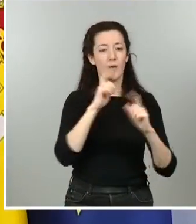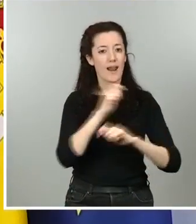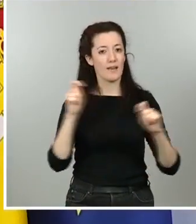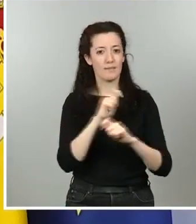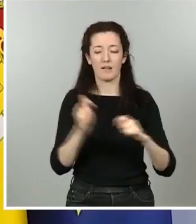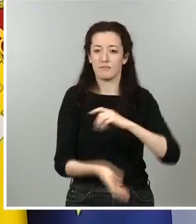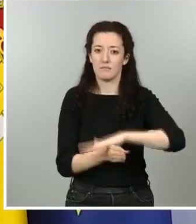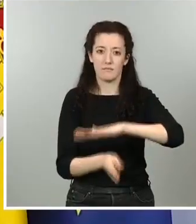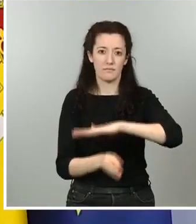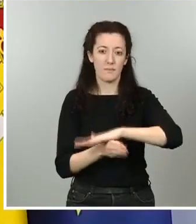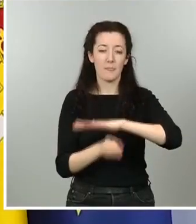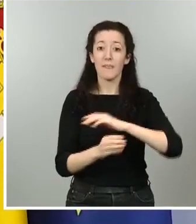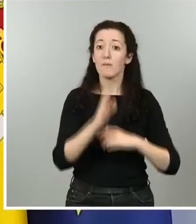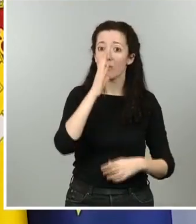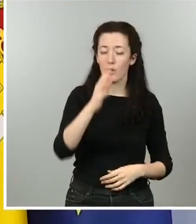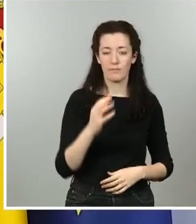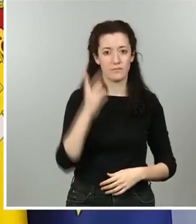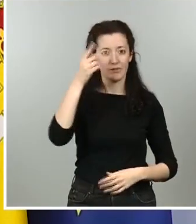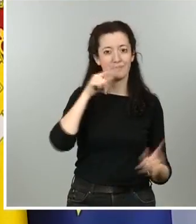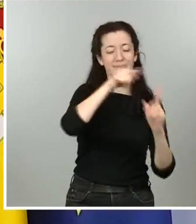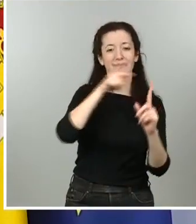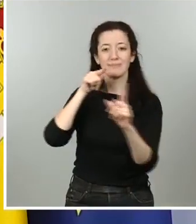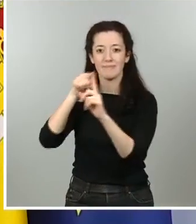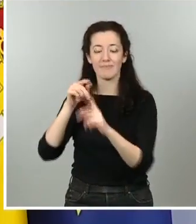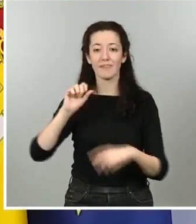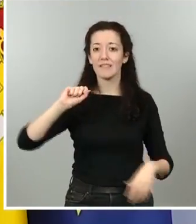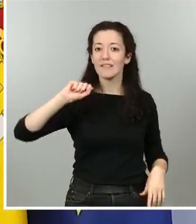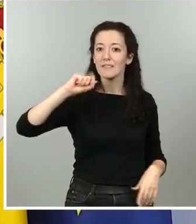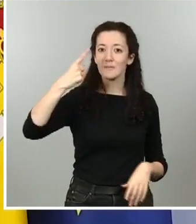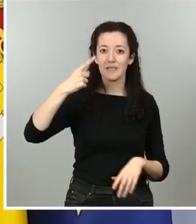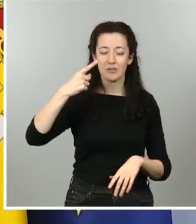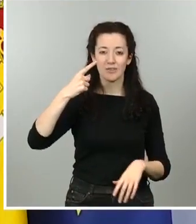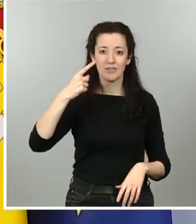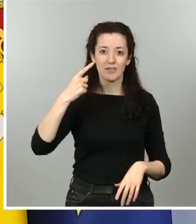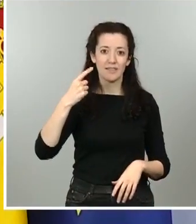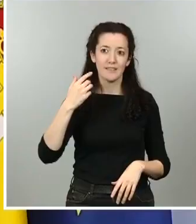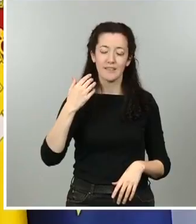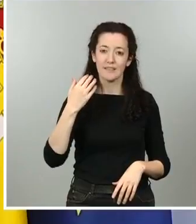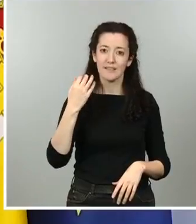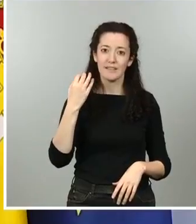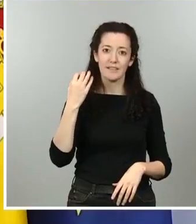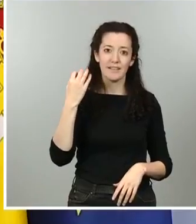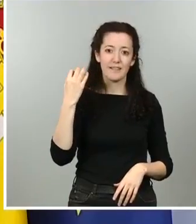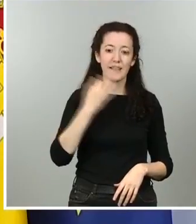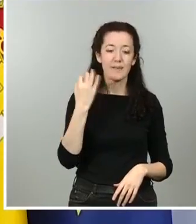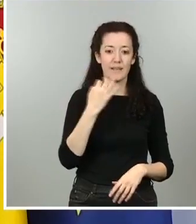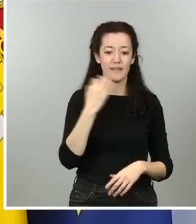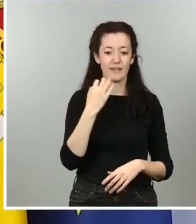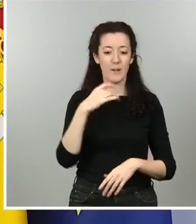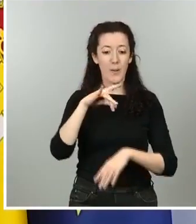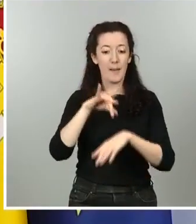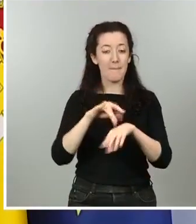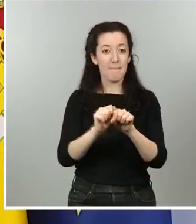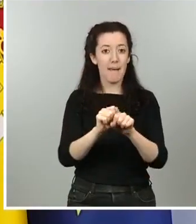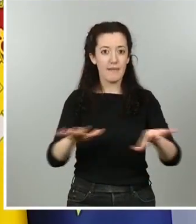2 propósitos. En primer lugar, para seguir controlando la pandemia de una manera eficaz como lo hemos